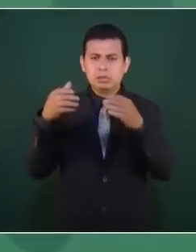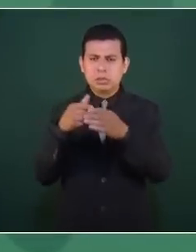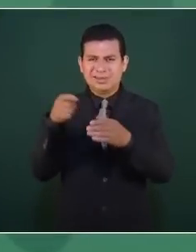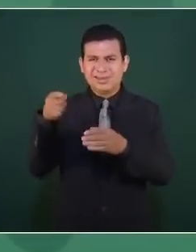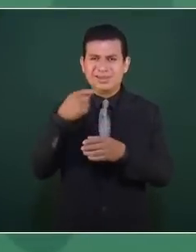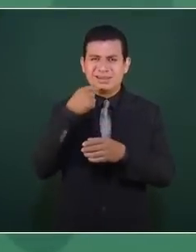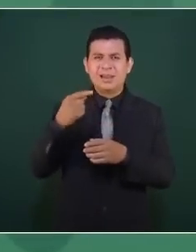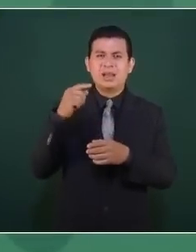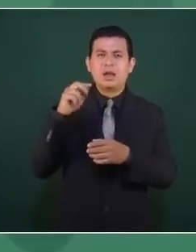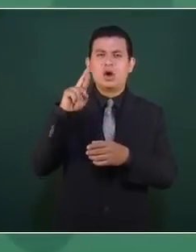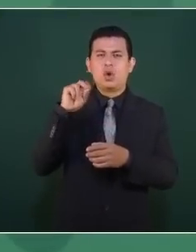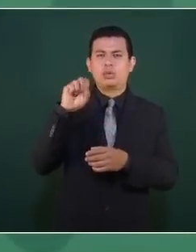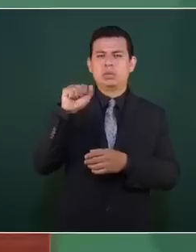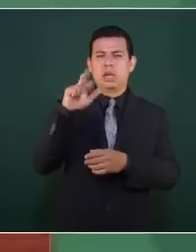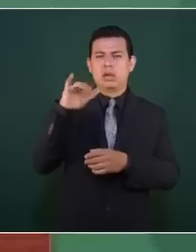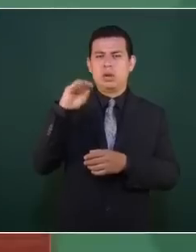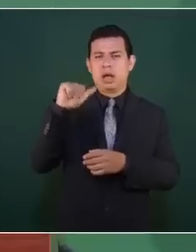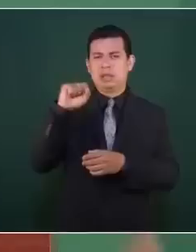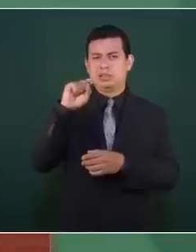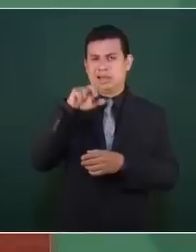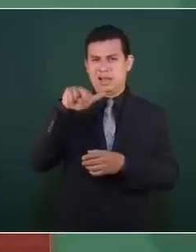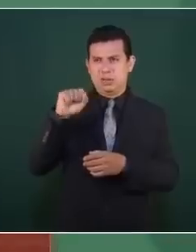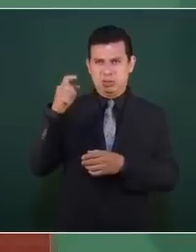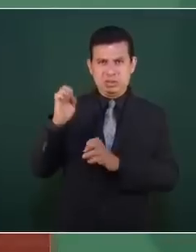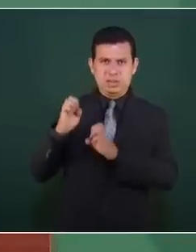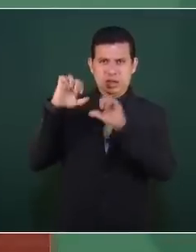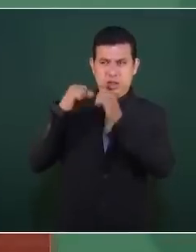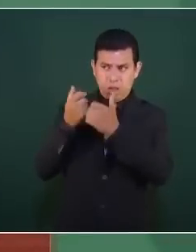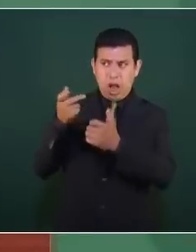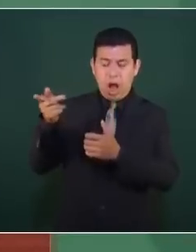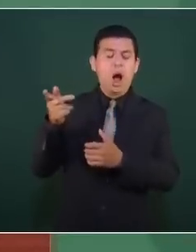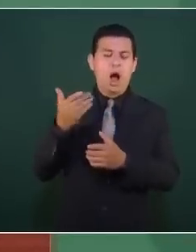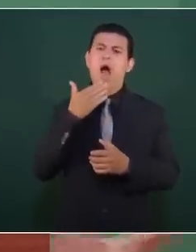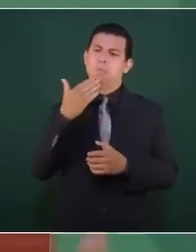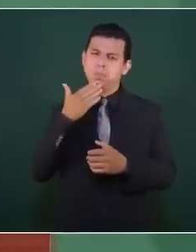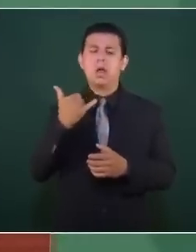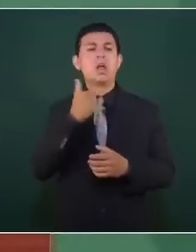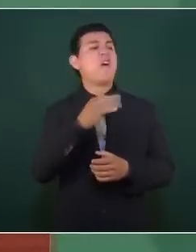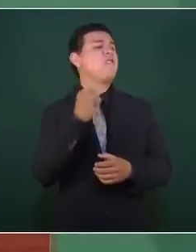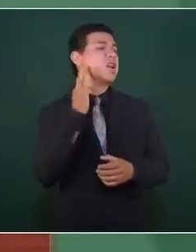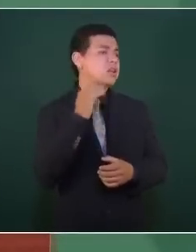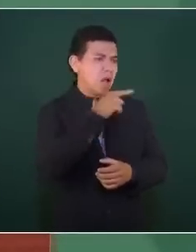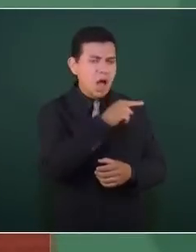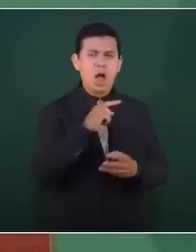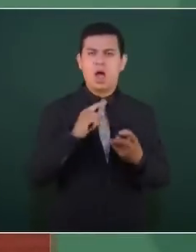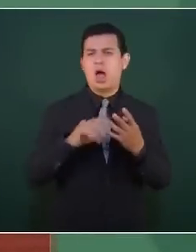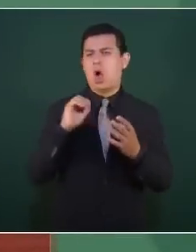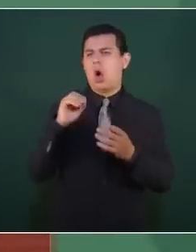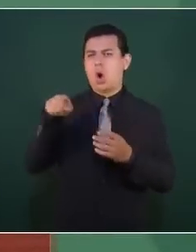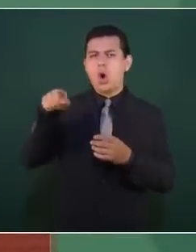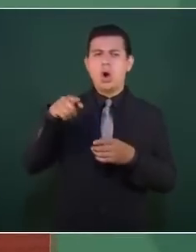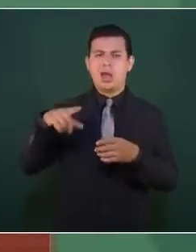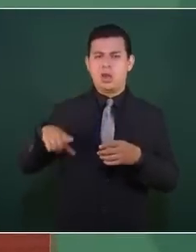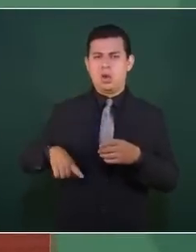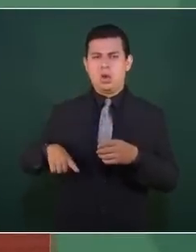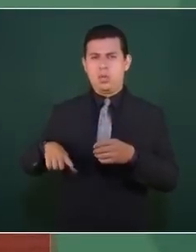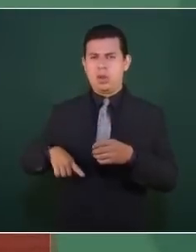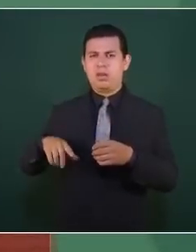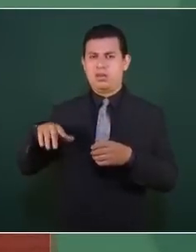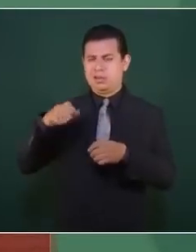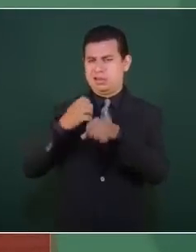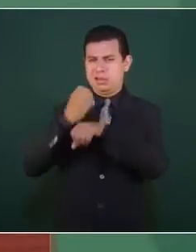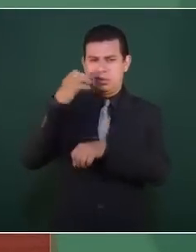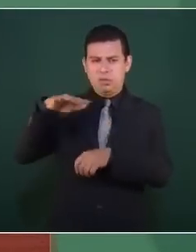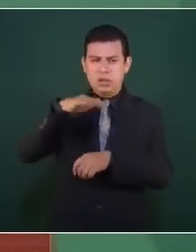refiere, y el por supuesto el fiscal o alguien del gobierno del estado, y